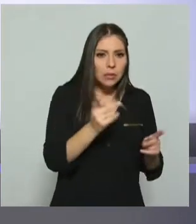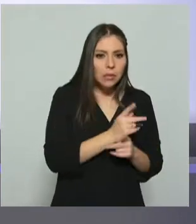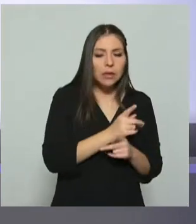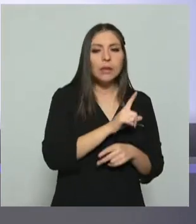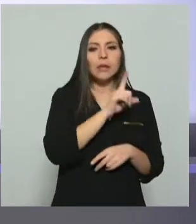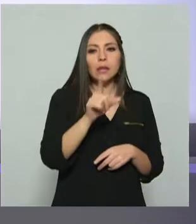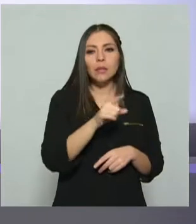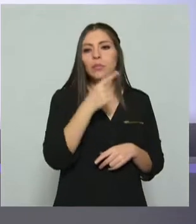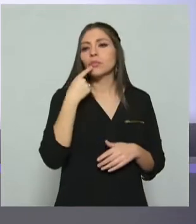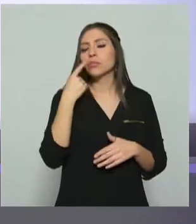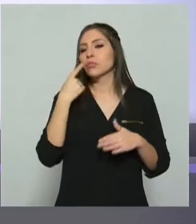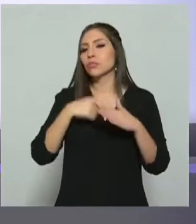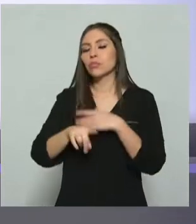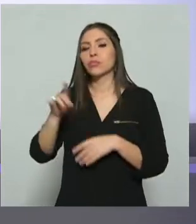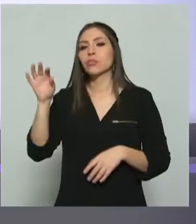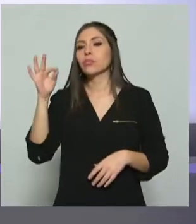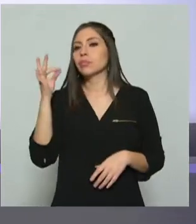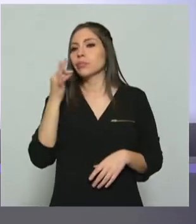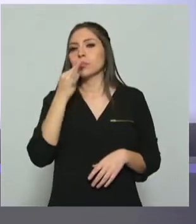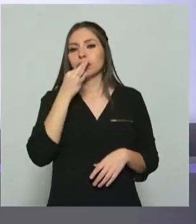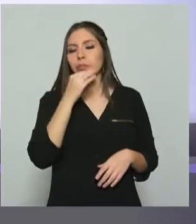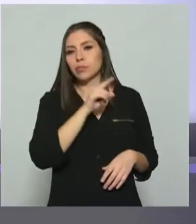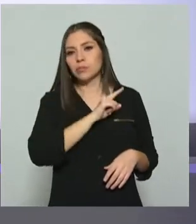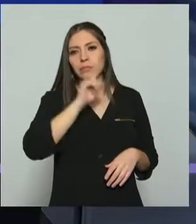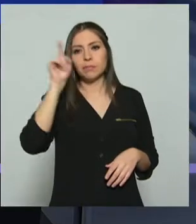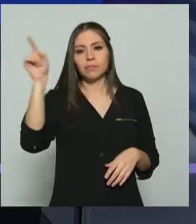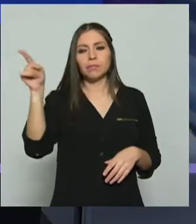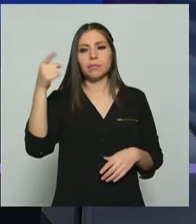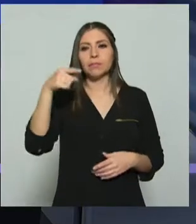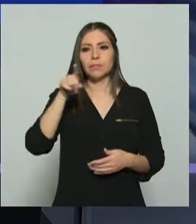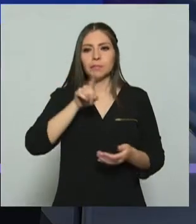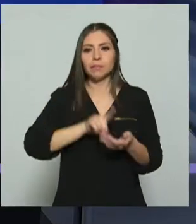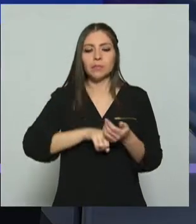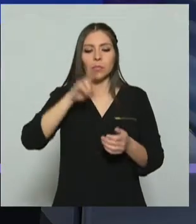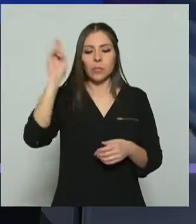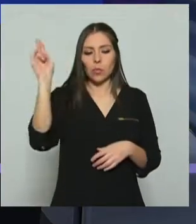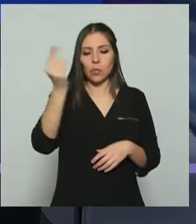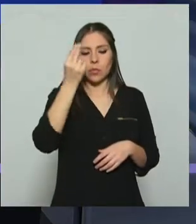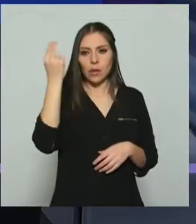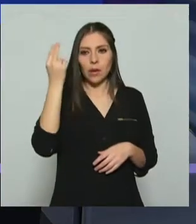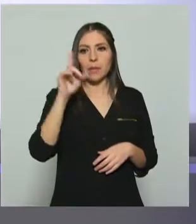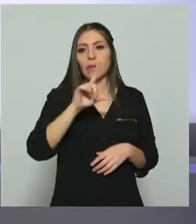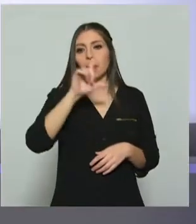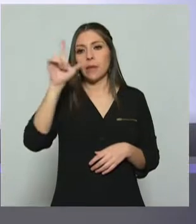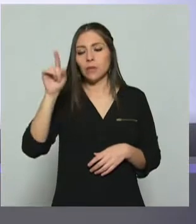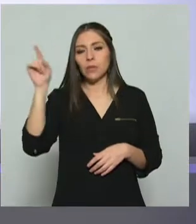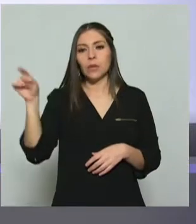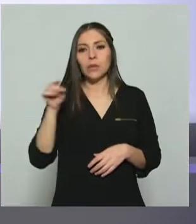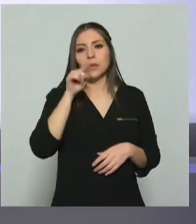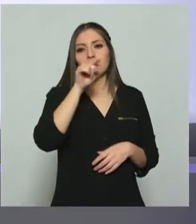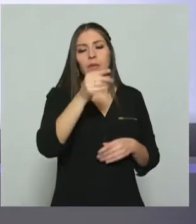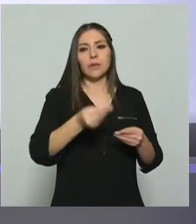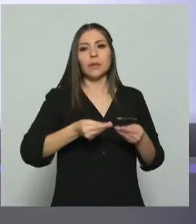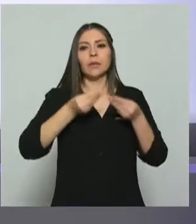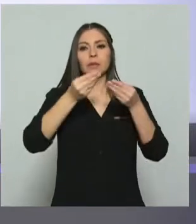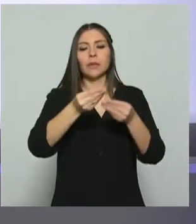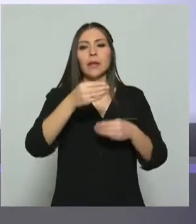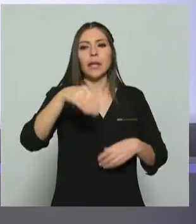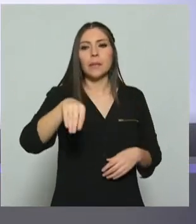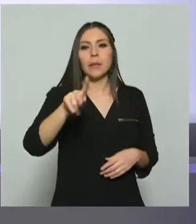le vincula inmediatamente a un proceso interior de la UNAM, y después se le lleva al